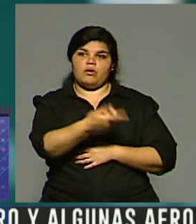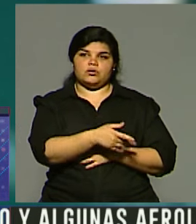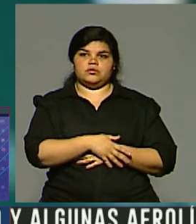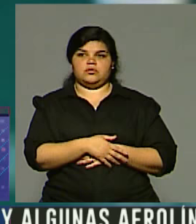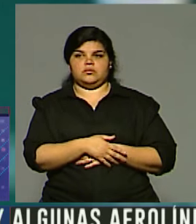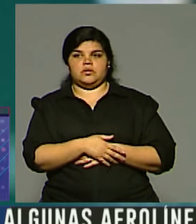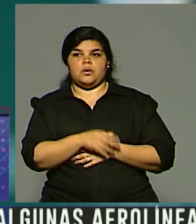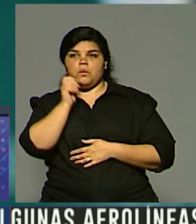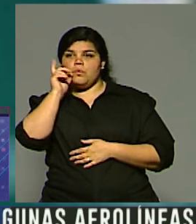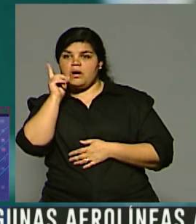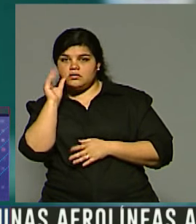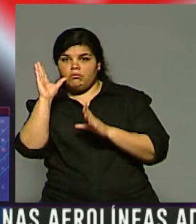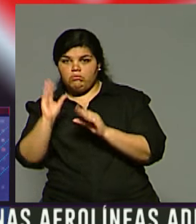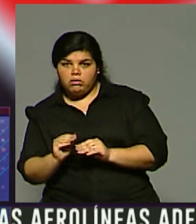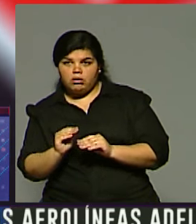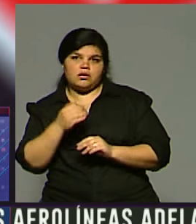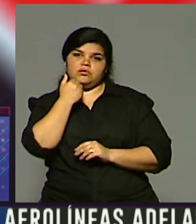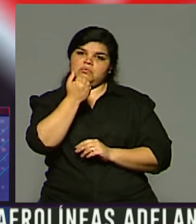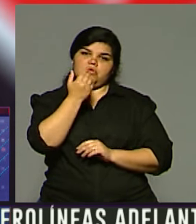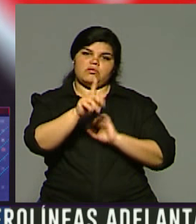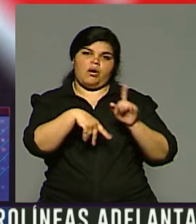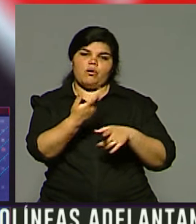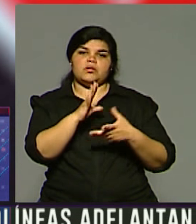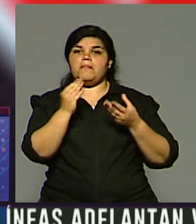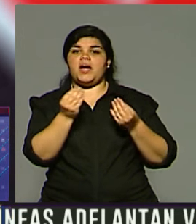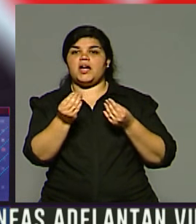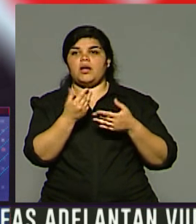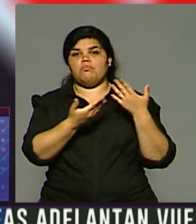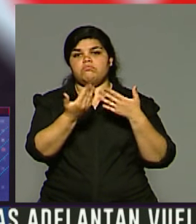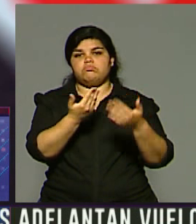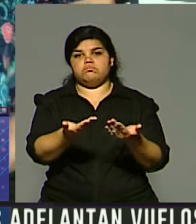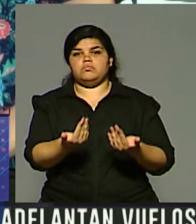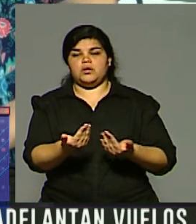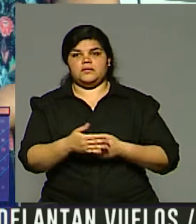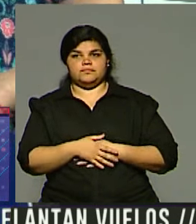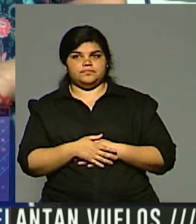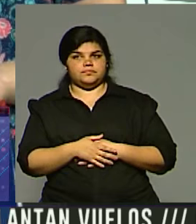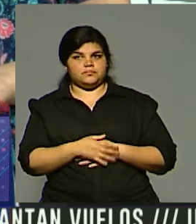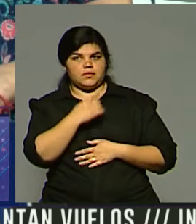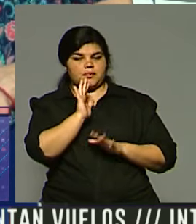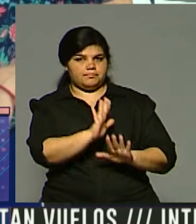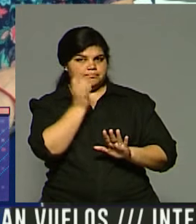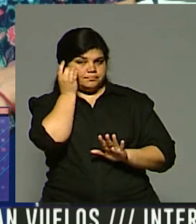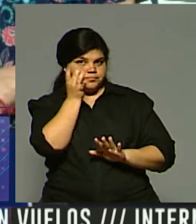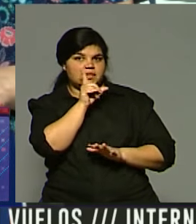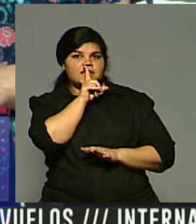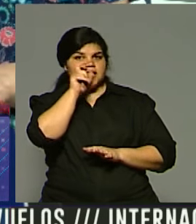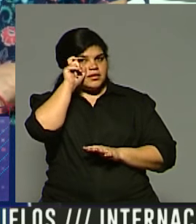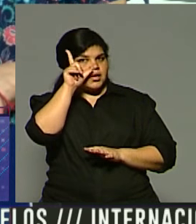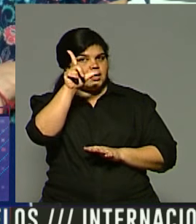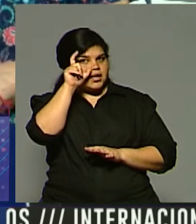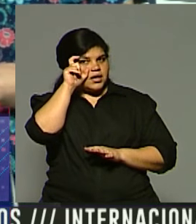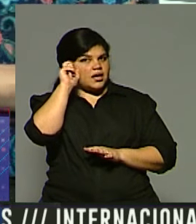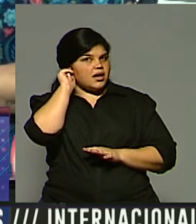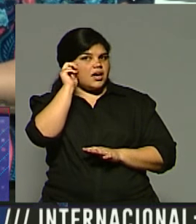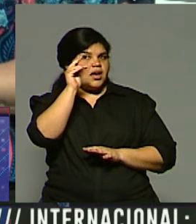¿se cayó WhatsApp? Bueno, no importa, usen Telegram, así no se quedan desconectados del mundo. Ariel, perdón que te pregunte primero. Telegram, por ejemplo, yo